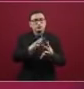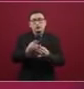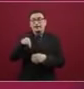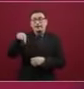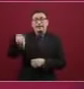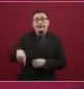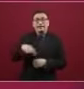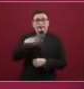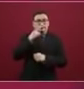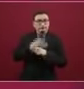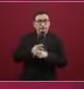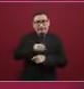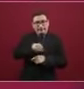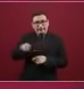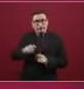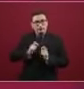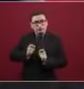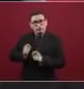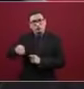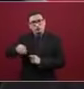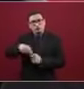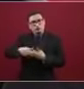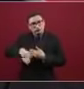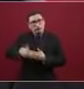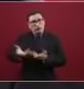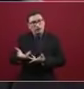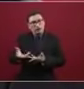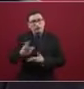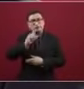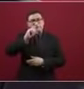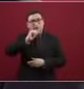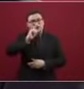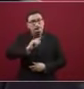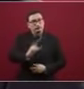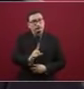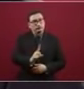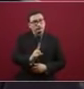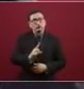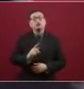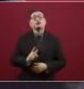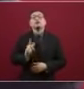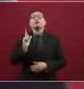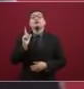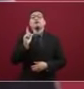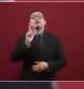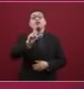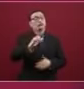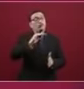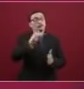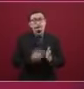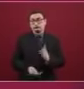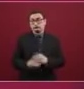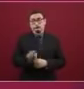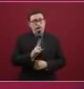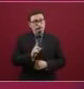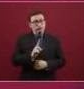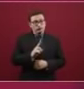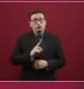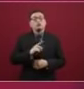encargados trabajen en eso y no fallemos. Que el lunes sin falta hay que